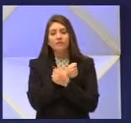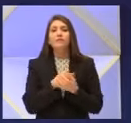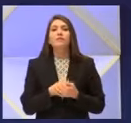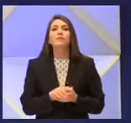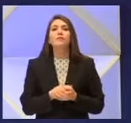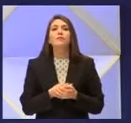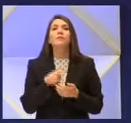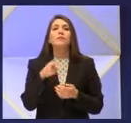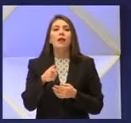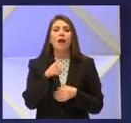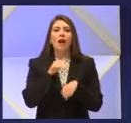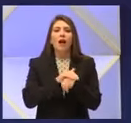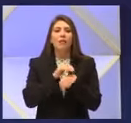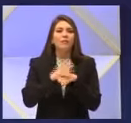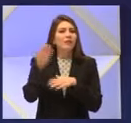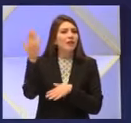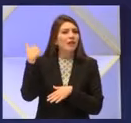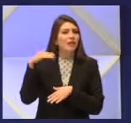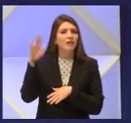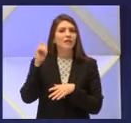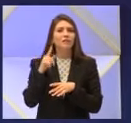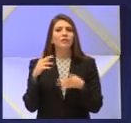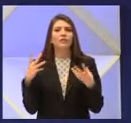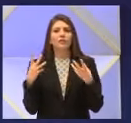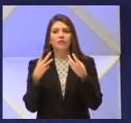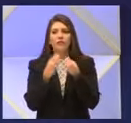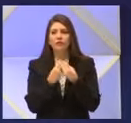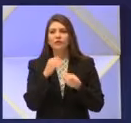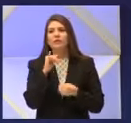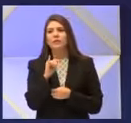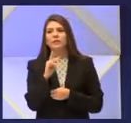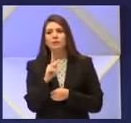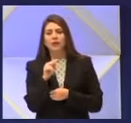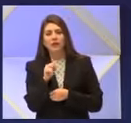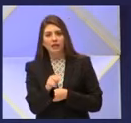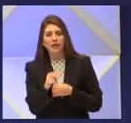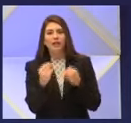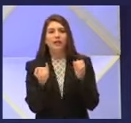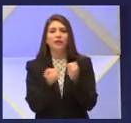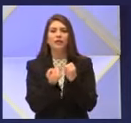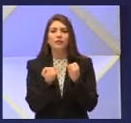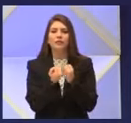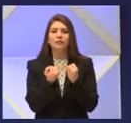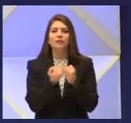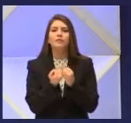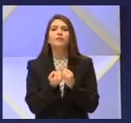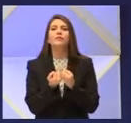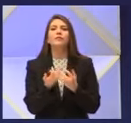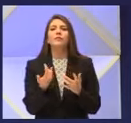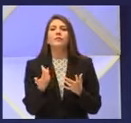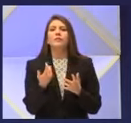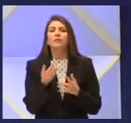amigos del instituto politécnico nacional de la academia de ingeniería